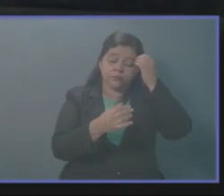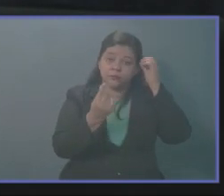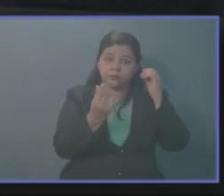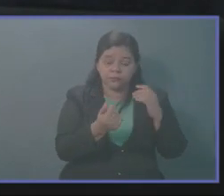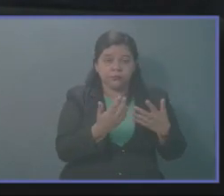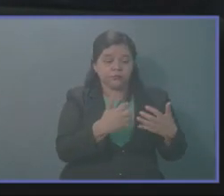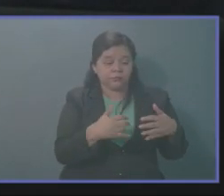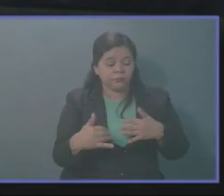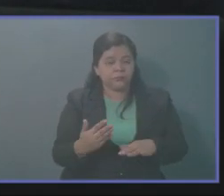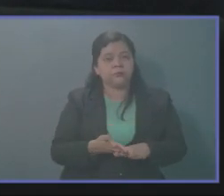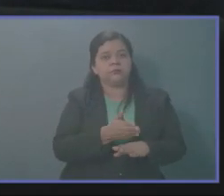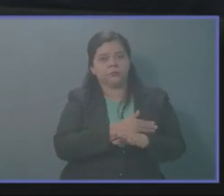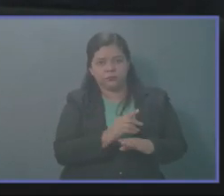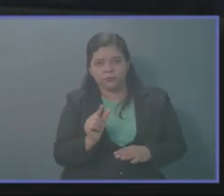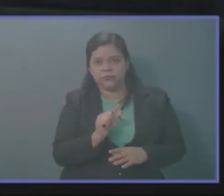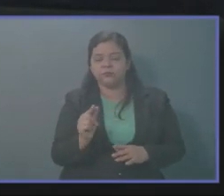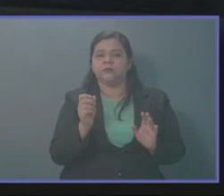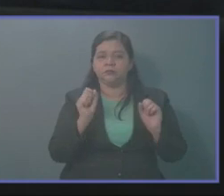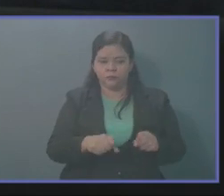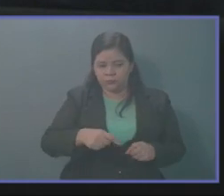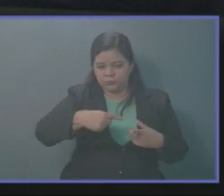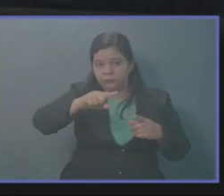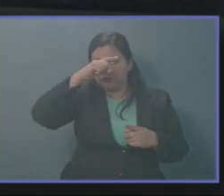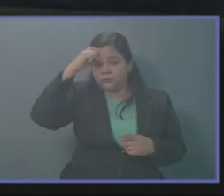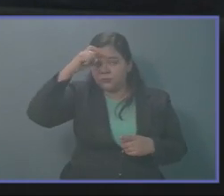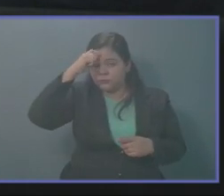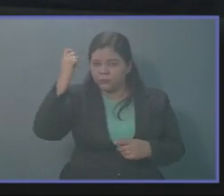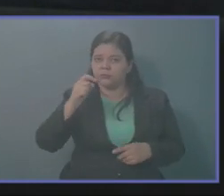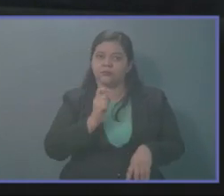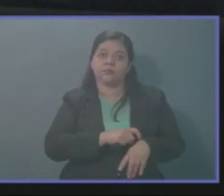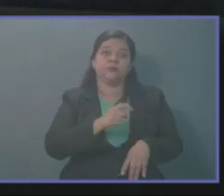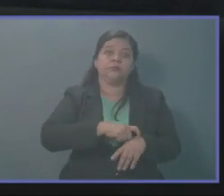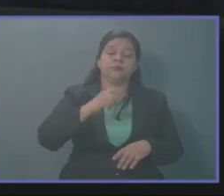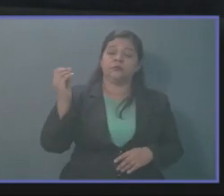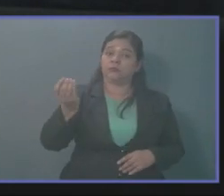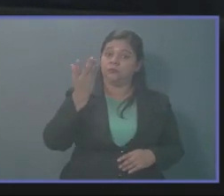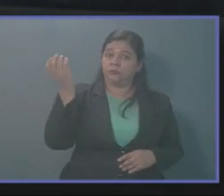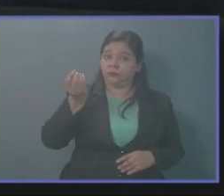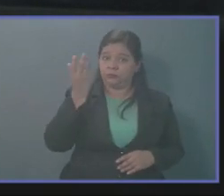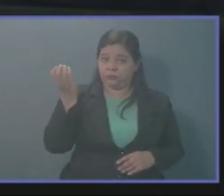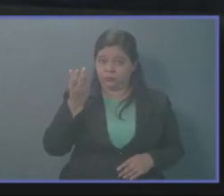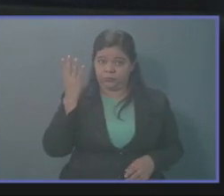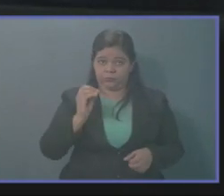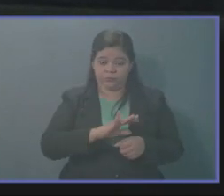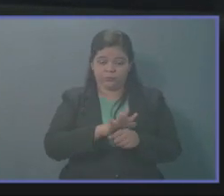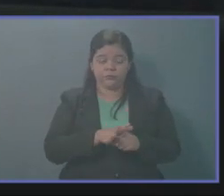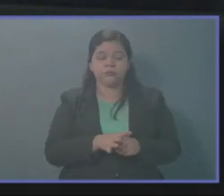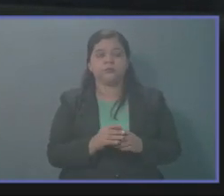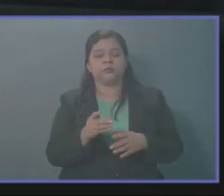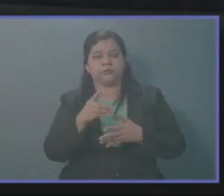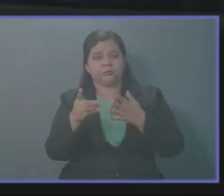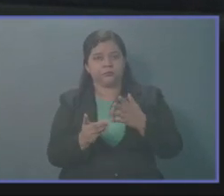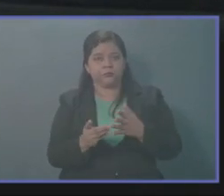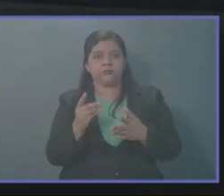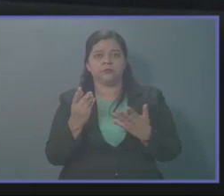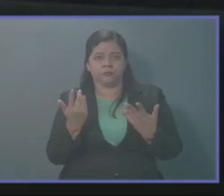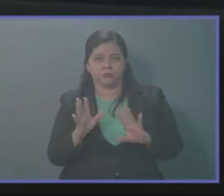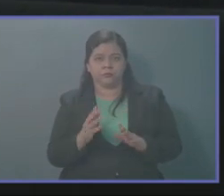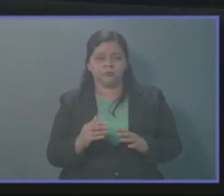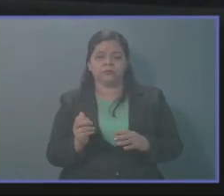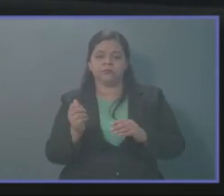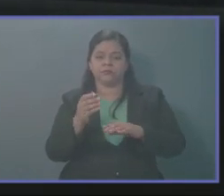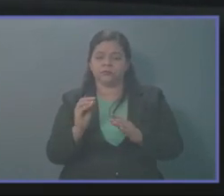sido autorizada para funcionamiento durante la emergencia nacional por la pandemia COVID-19 mediante los decretos ejecutivos o